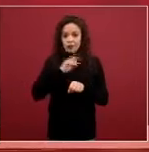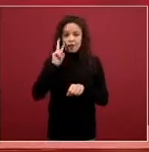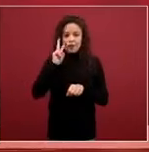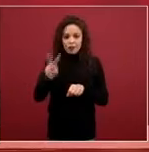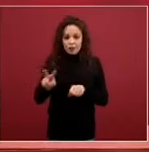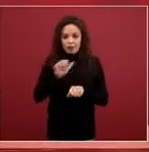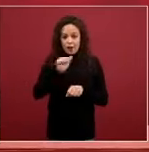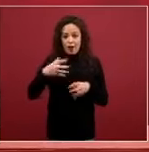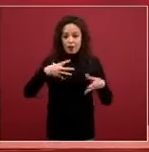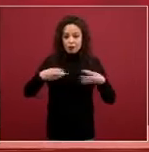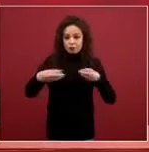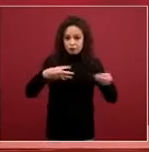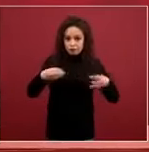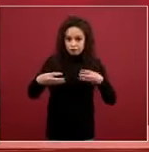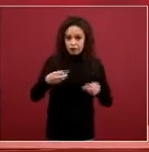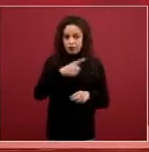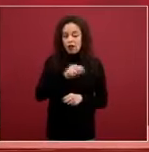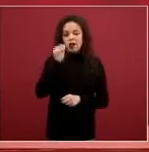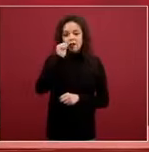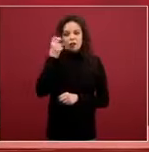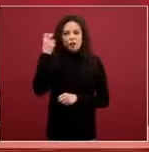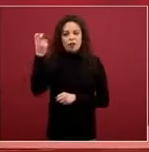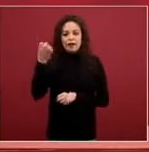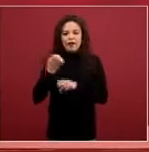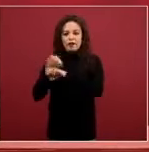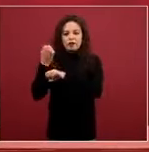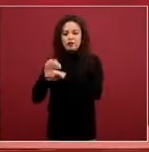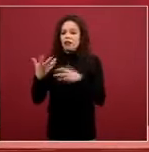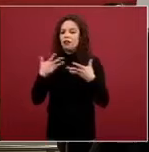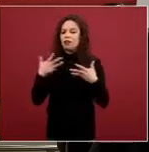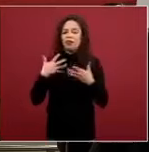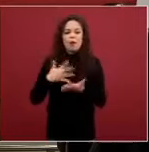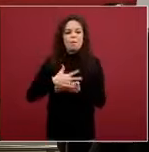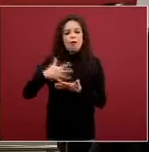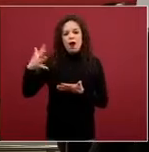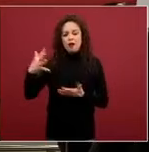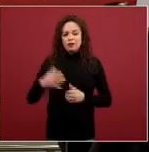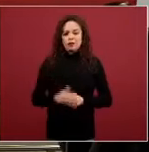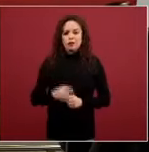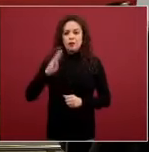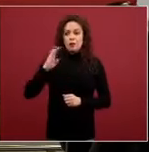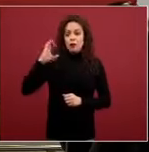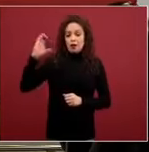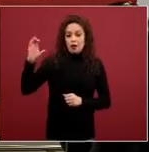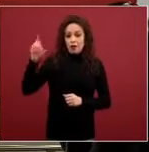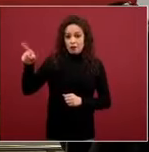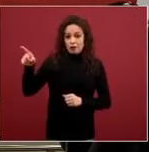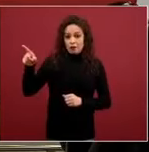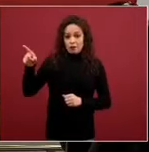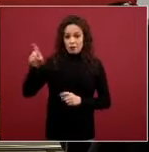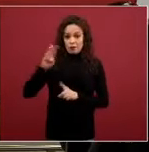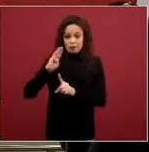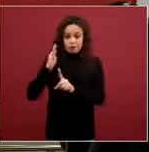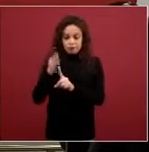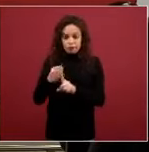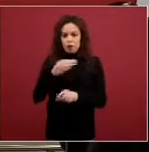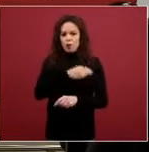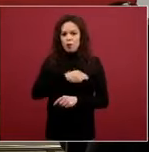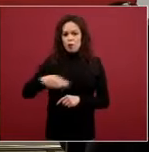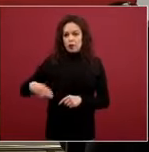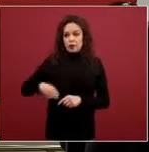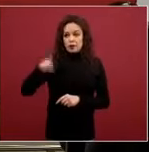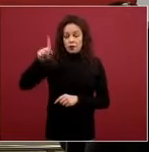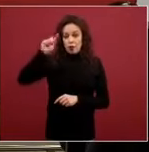habían resaltado estos estados. Hay que recordar que Baja California, específicamente en este caso el municipio de